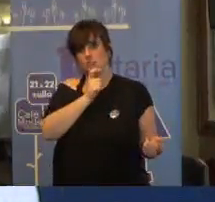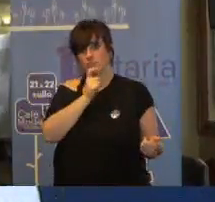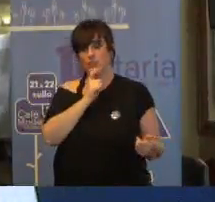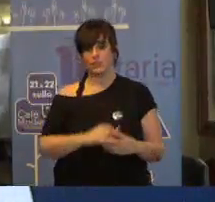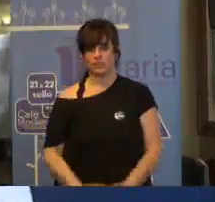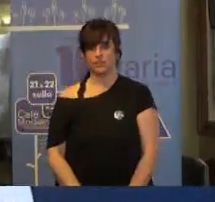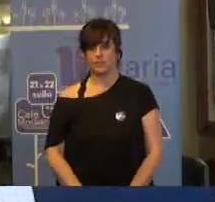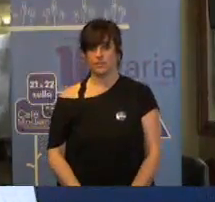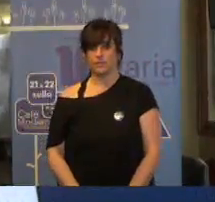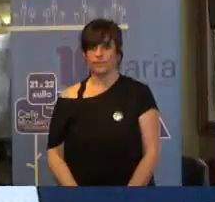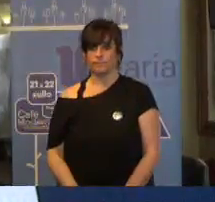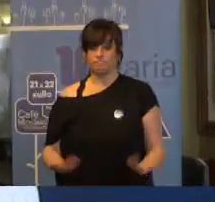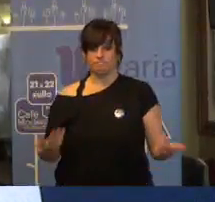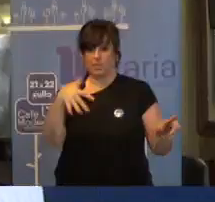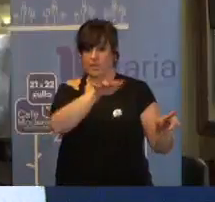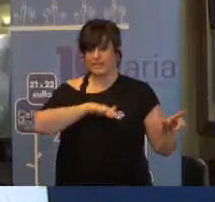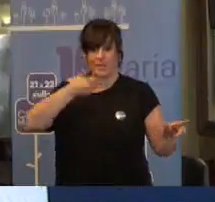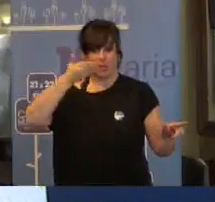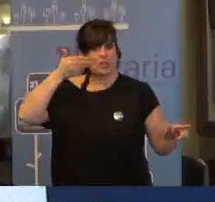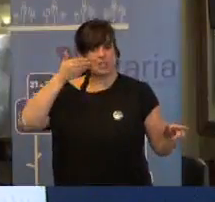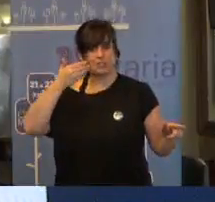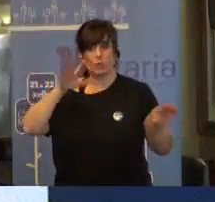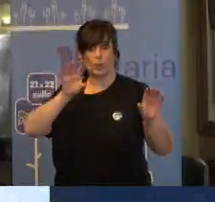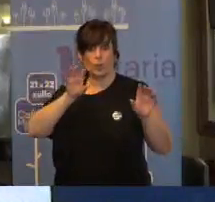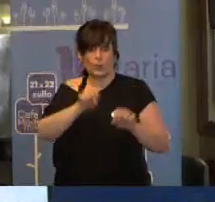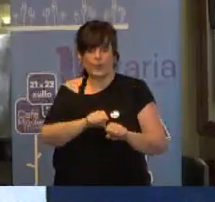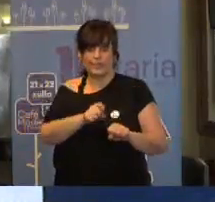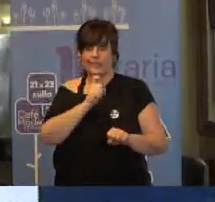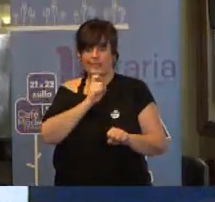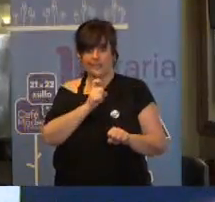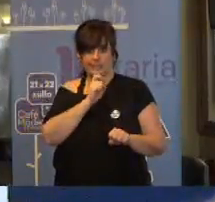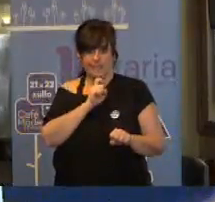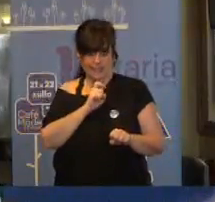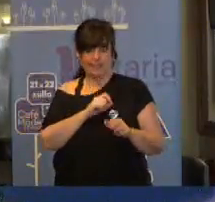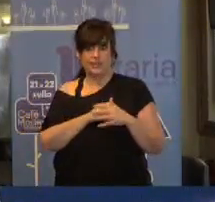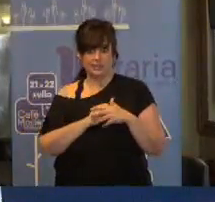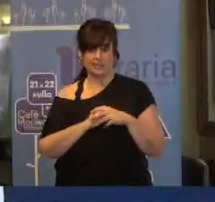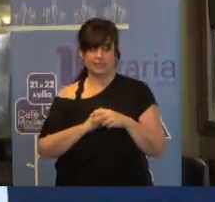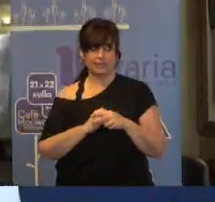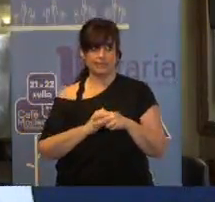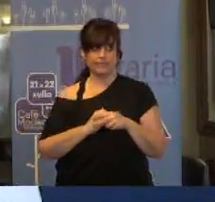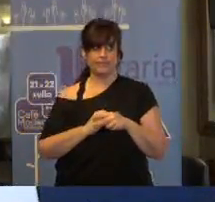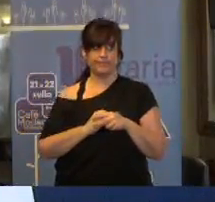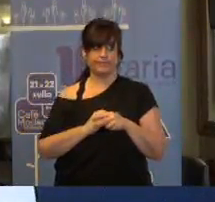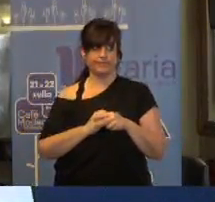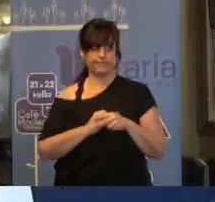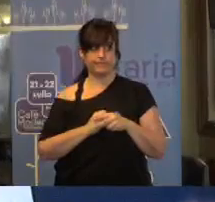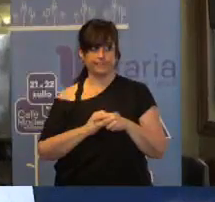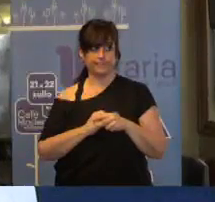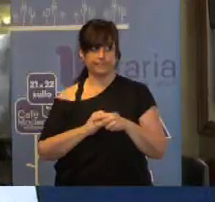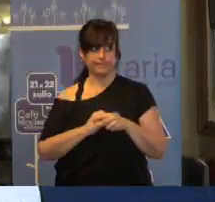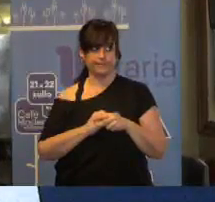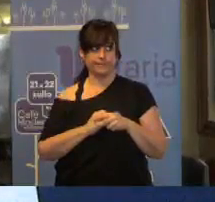ocasións, ocupar un espacio mínimamente digno, como nos corresponde na prensa local, a pesar do noso traballo. Pois no contexto